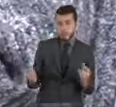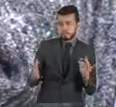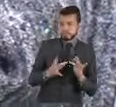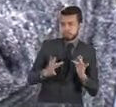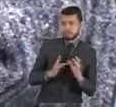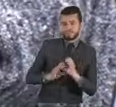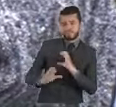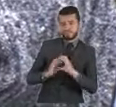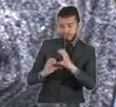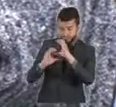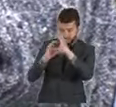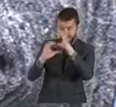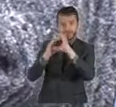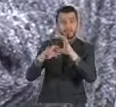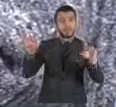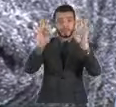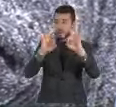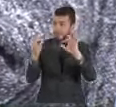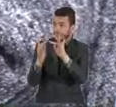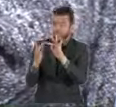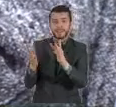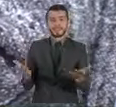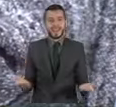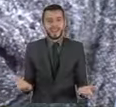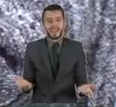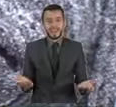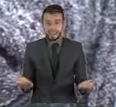Esas troncales de conectividad